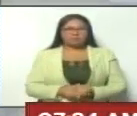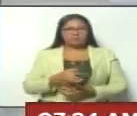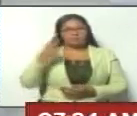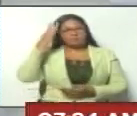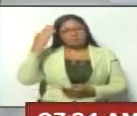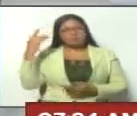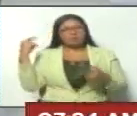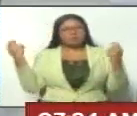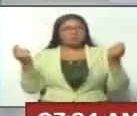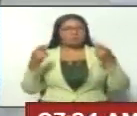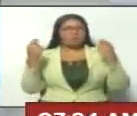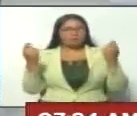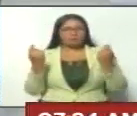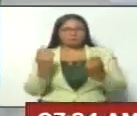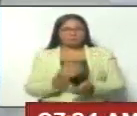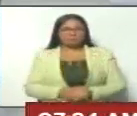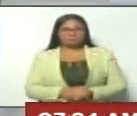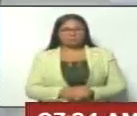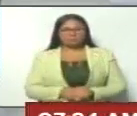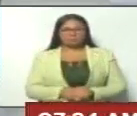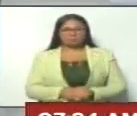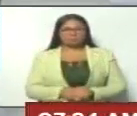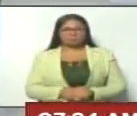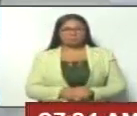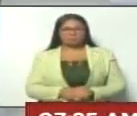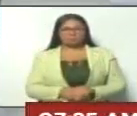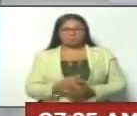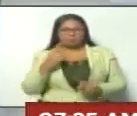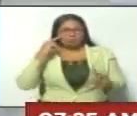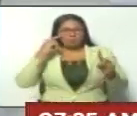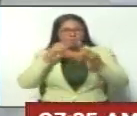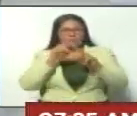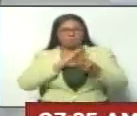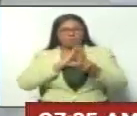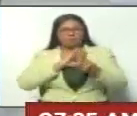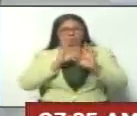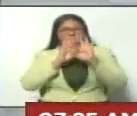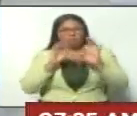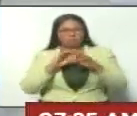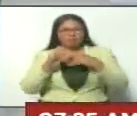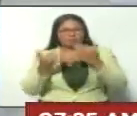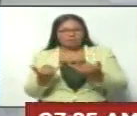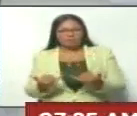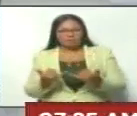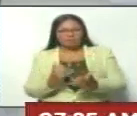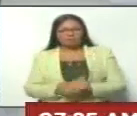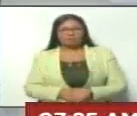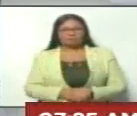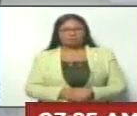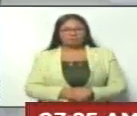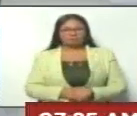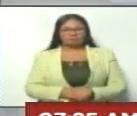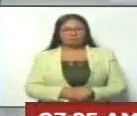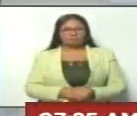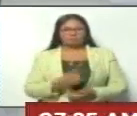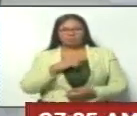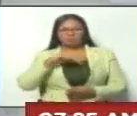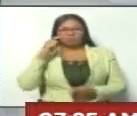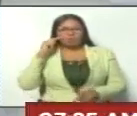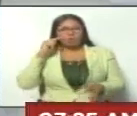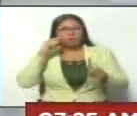popular y forma parte de la creencia y el culto alrededor de María Leonza. Entonces, de un